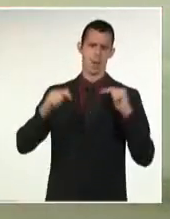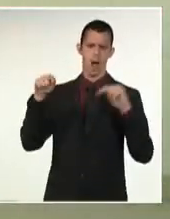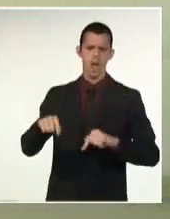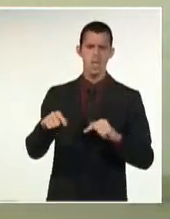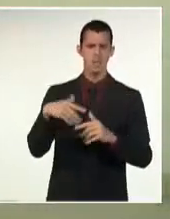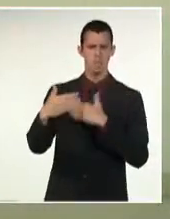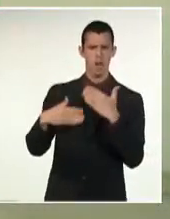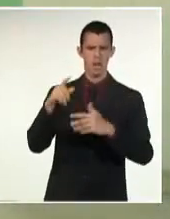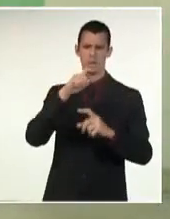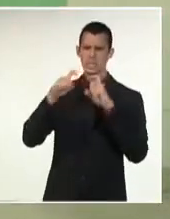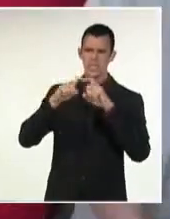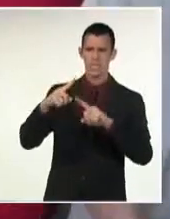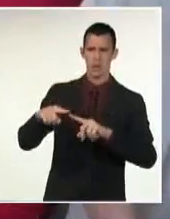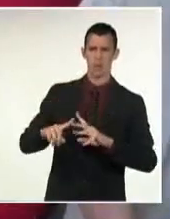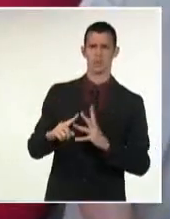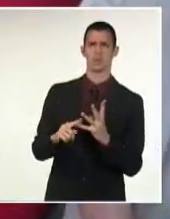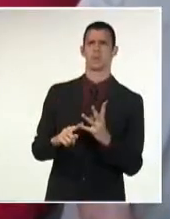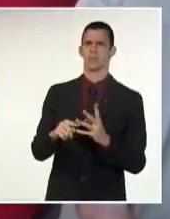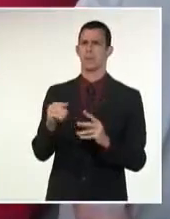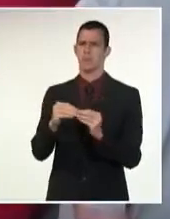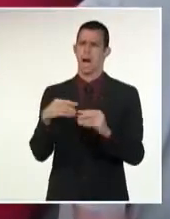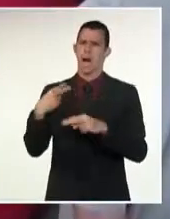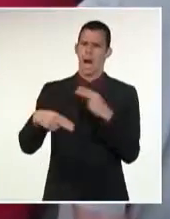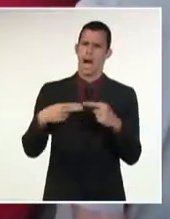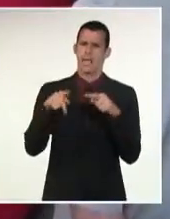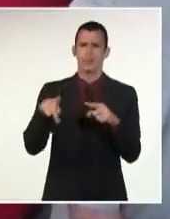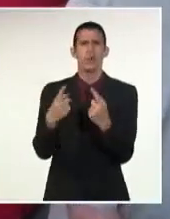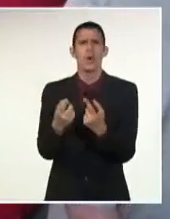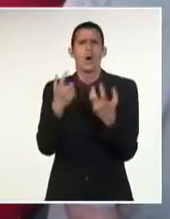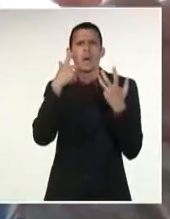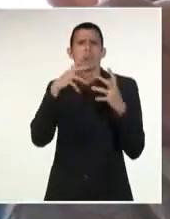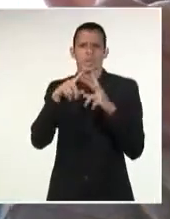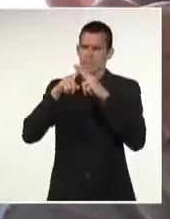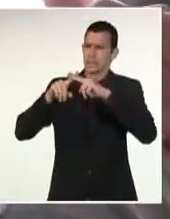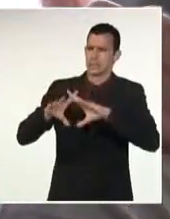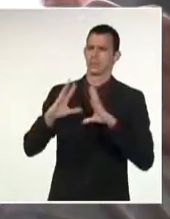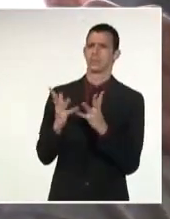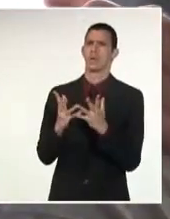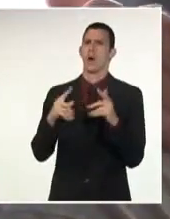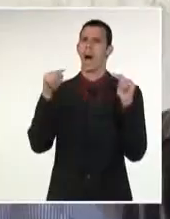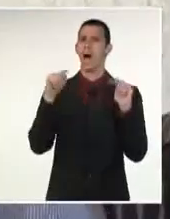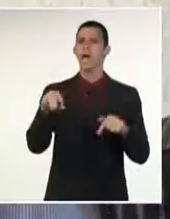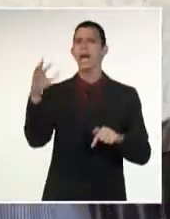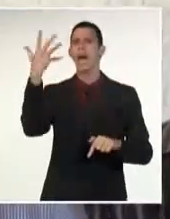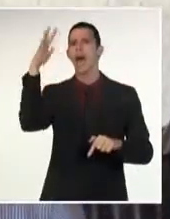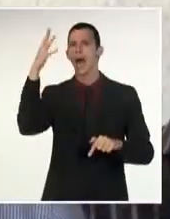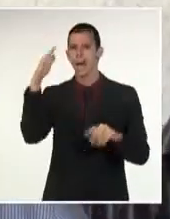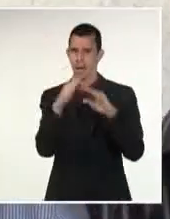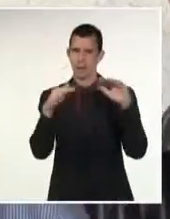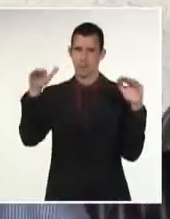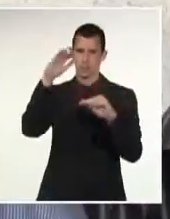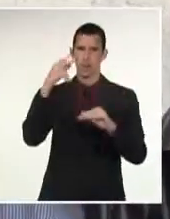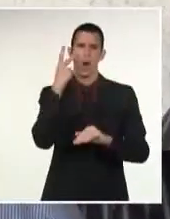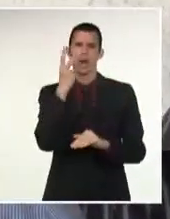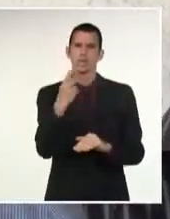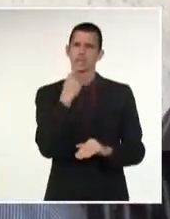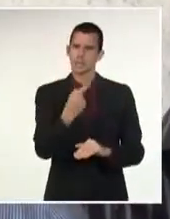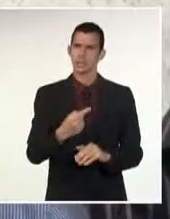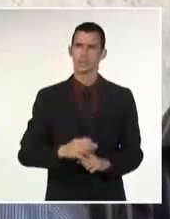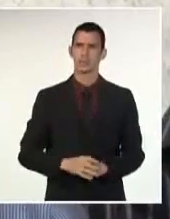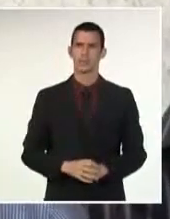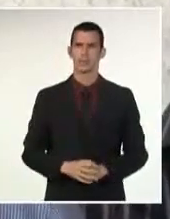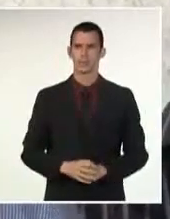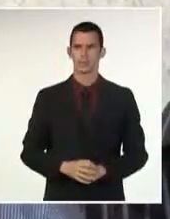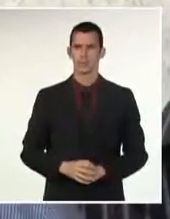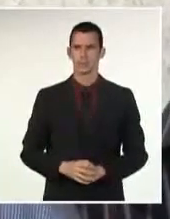inmediatas para dar valor de uso a la instalación, se refirieron directivos del Ministerio del Turismo. Mandamos la comisión y tengo que